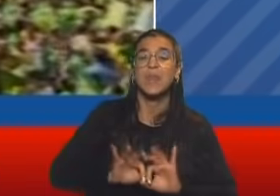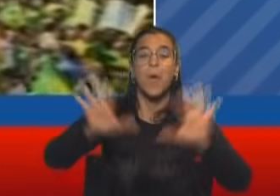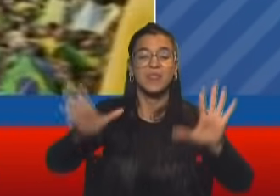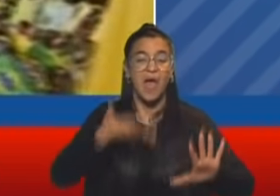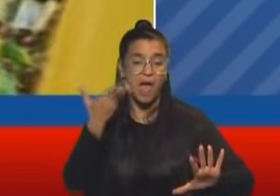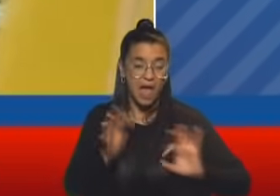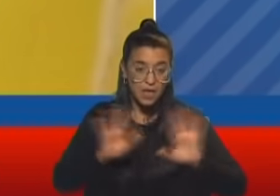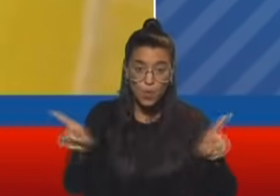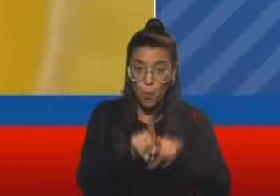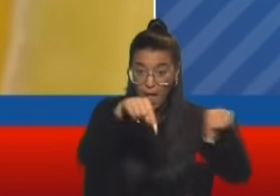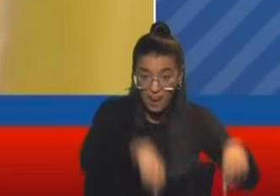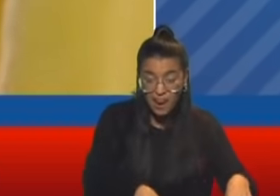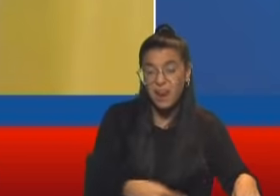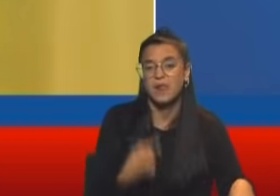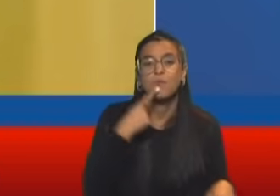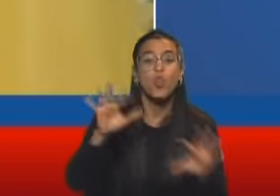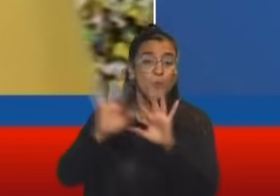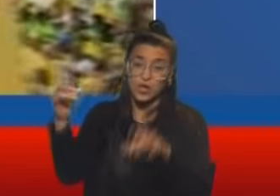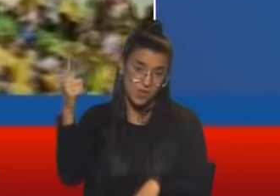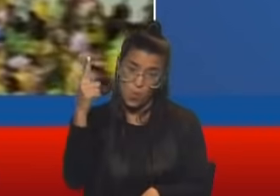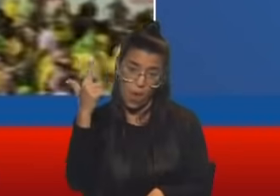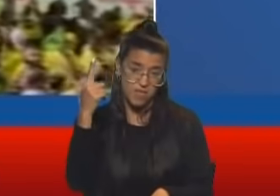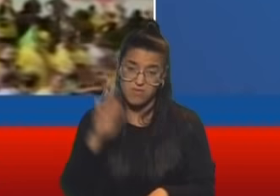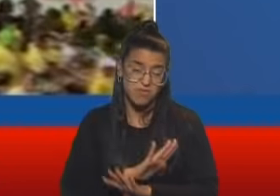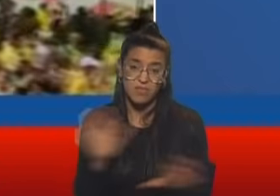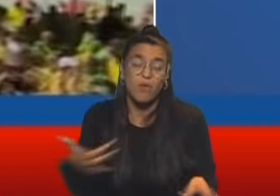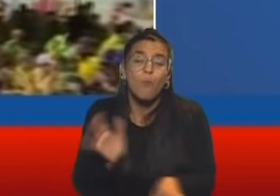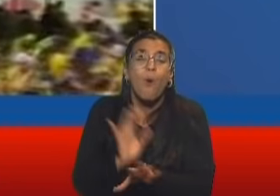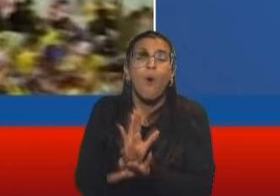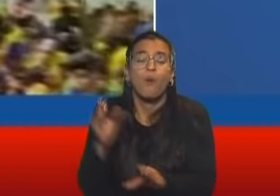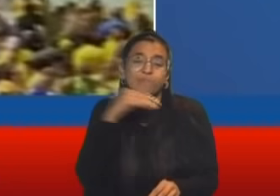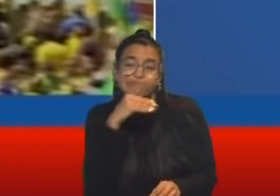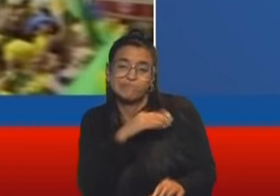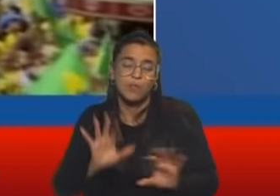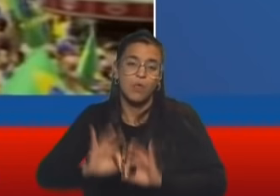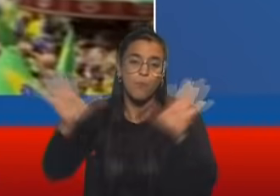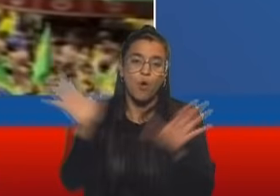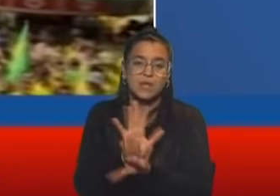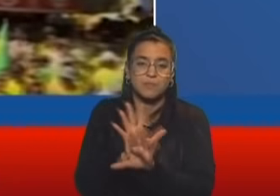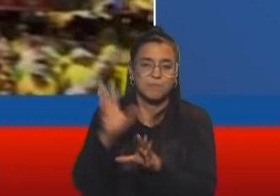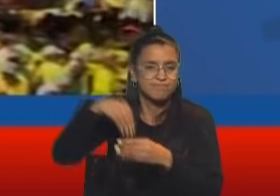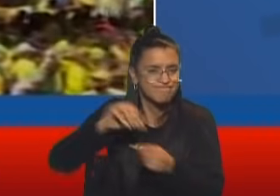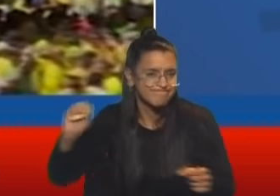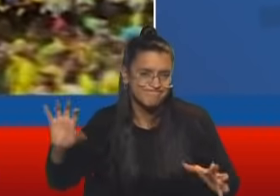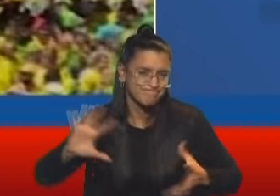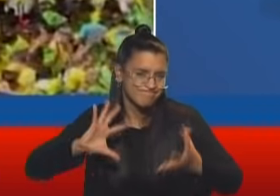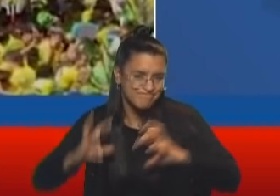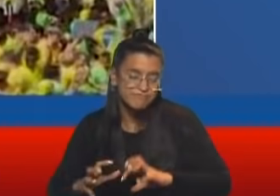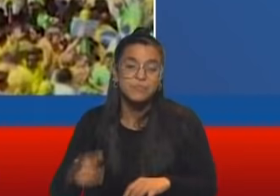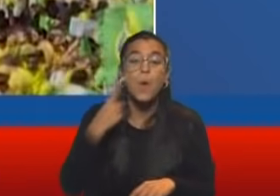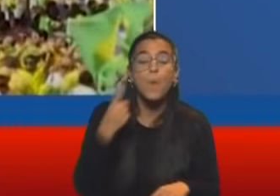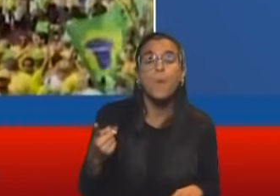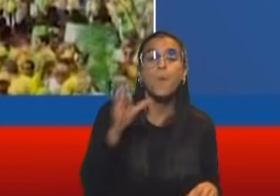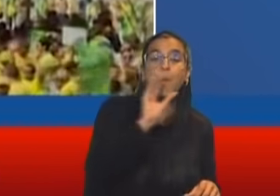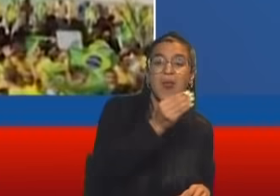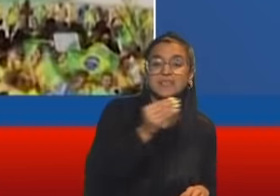el de aquí, no tiene nada de democrático. Es utilizar la democracia para destruirla desde adentro. Es interesante ver los vínculos Brasil